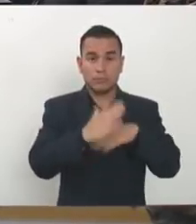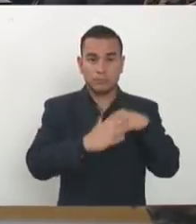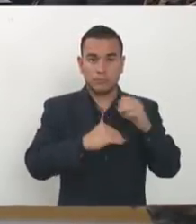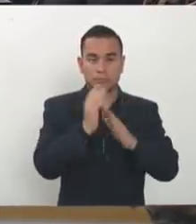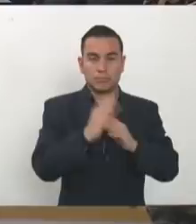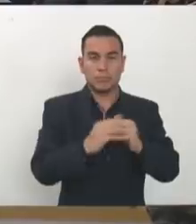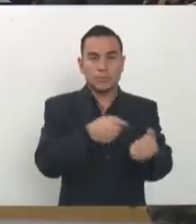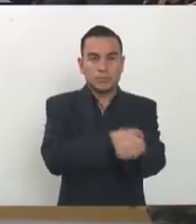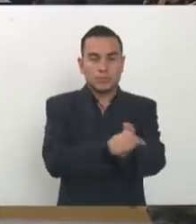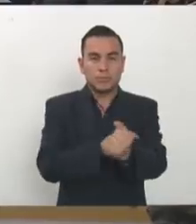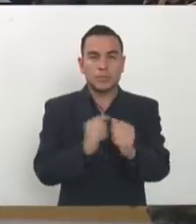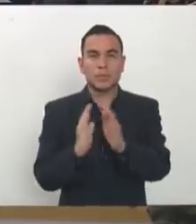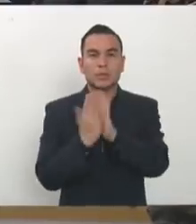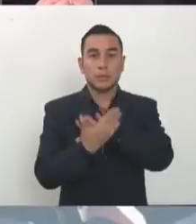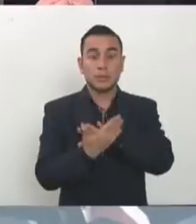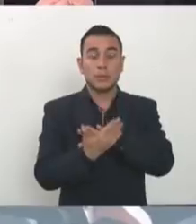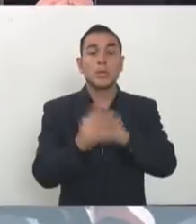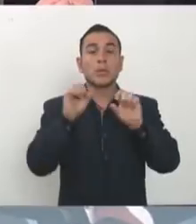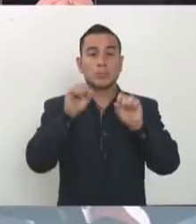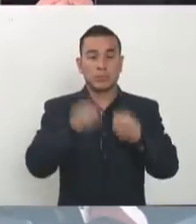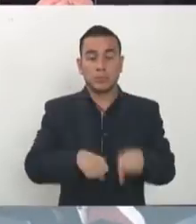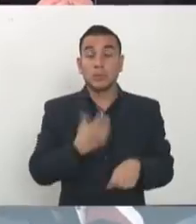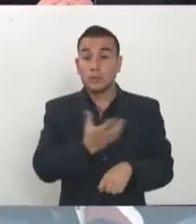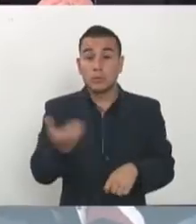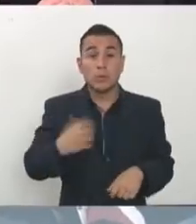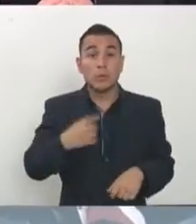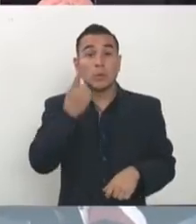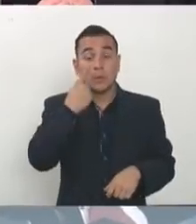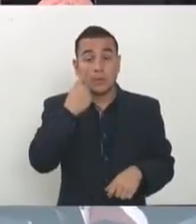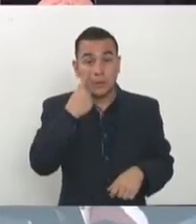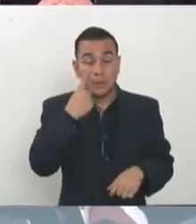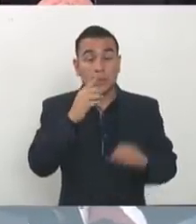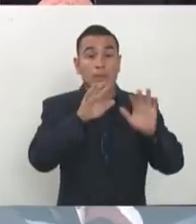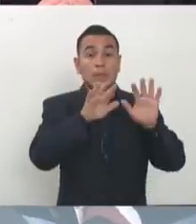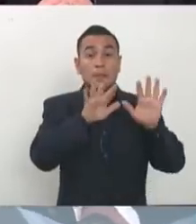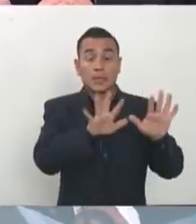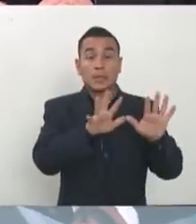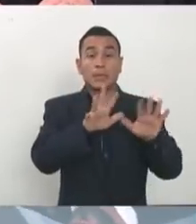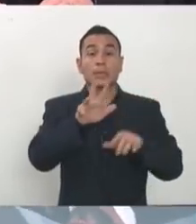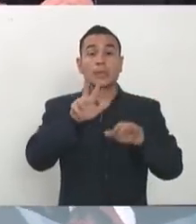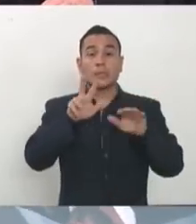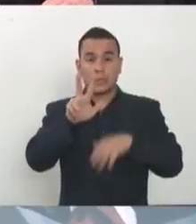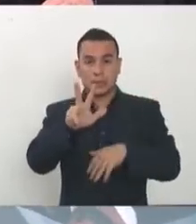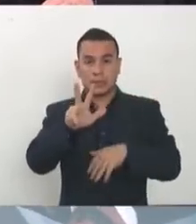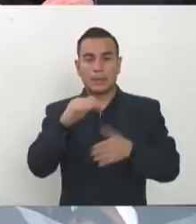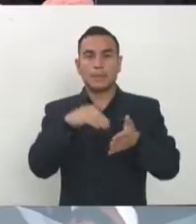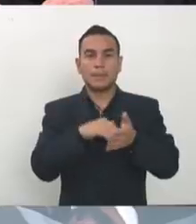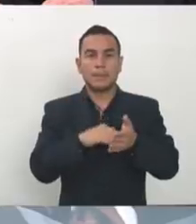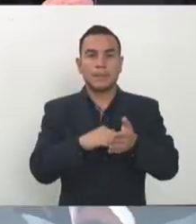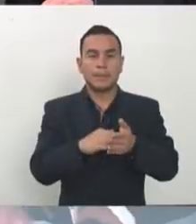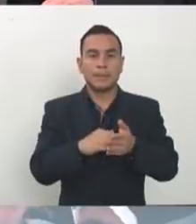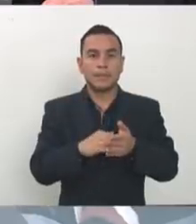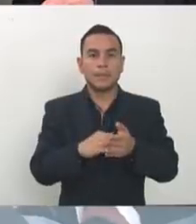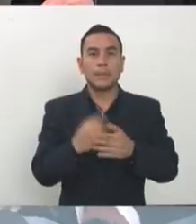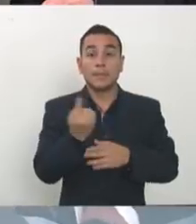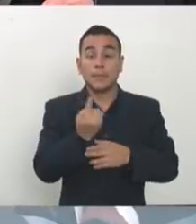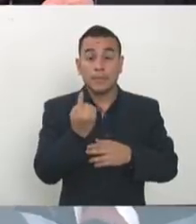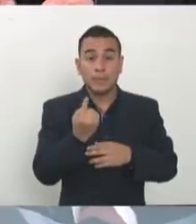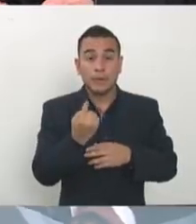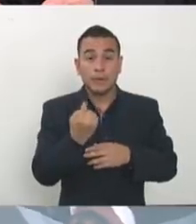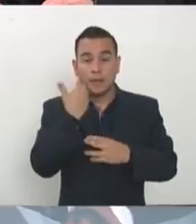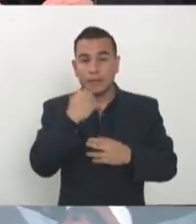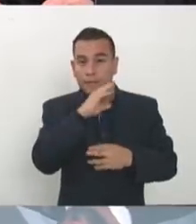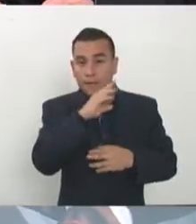las facilidades de atender junto con lo que ya tenemos a casi 13.000 casos pero en un solo